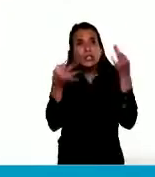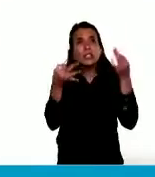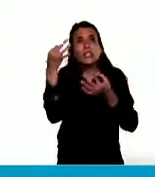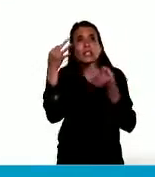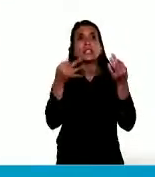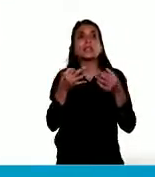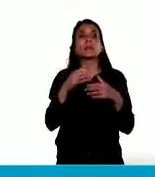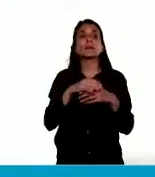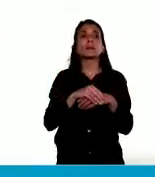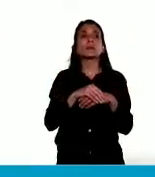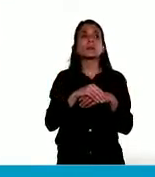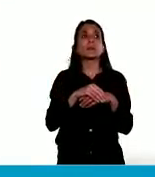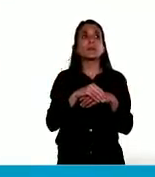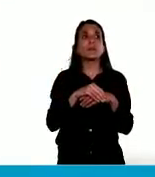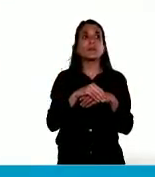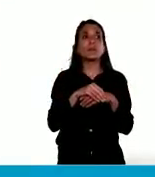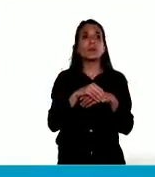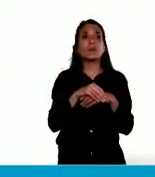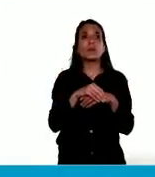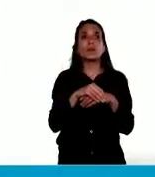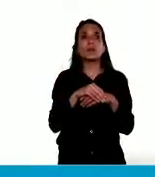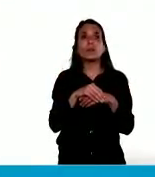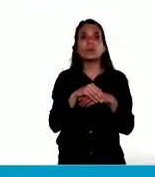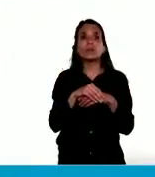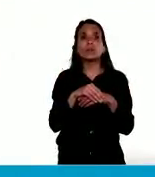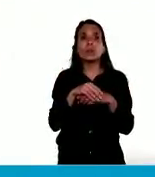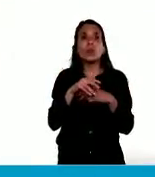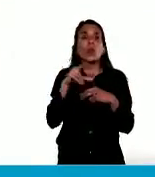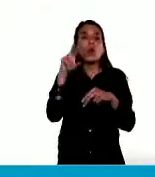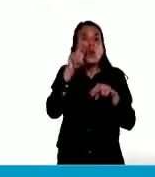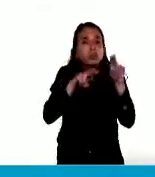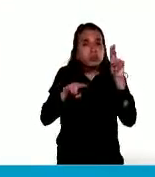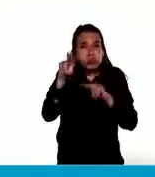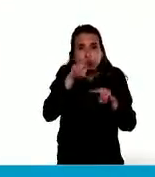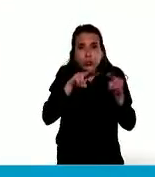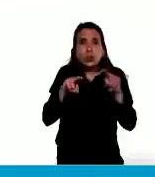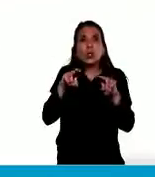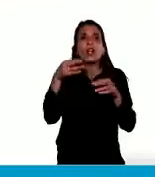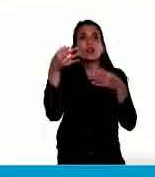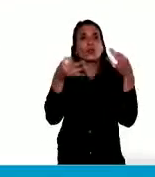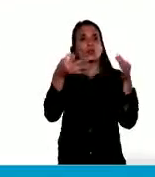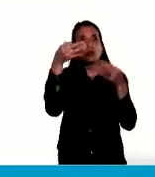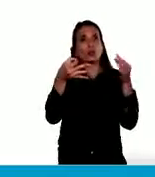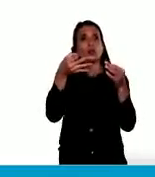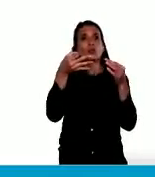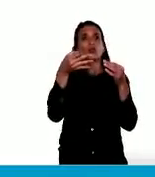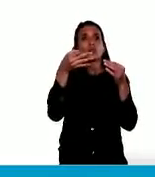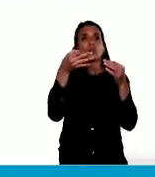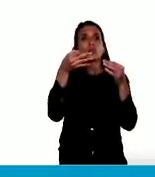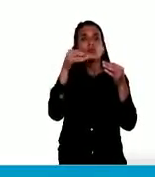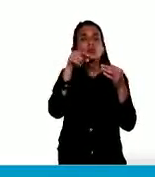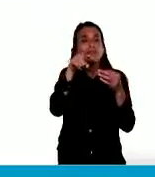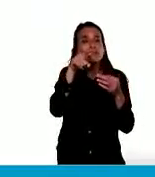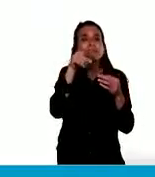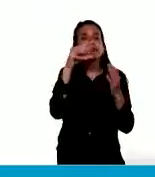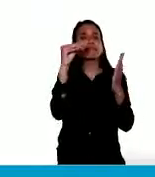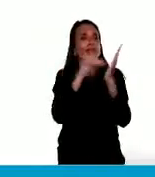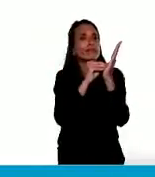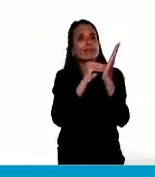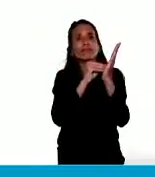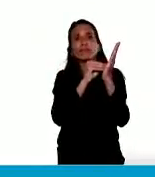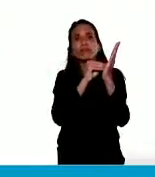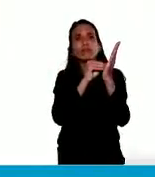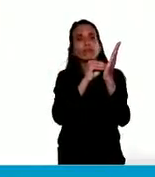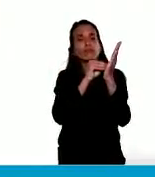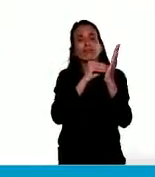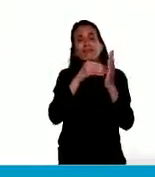Sacayán buscó que en la causa se vea la figura de travesticidio. La verdad que fue un